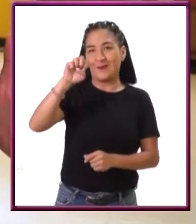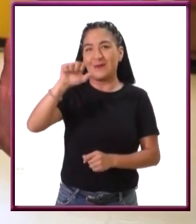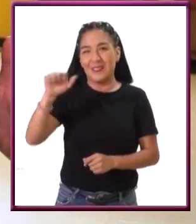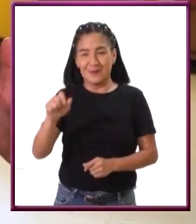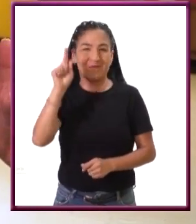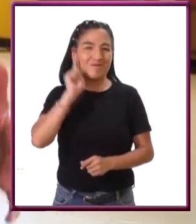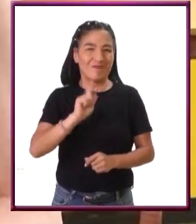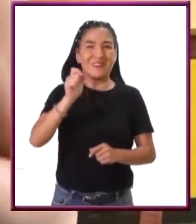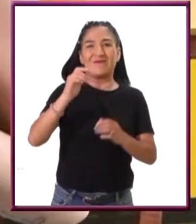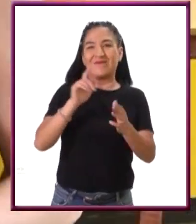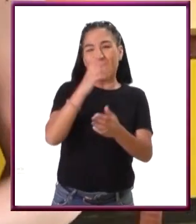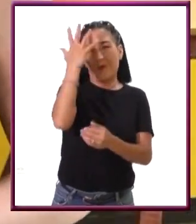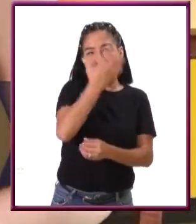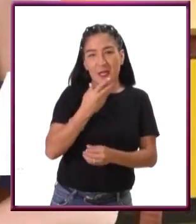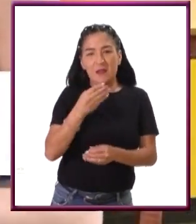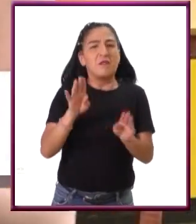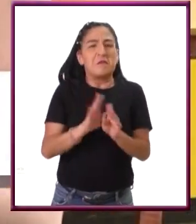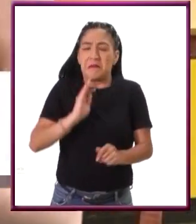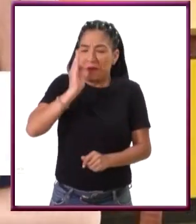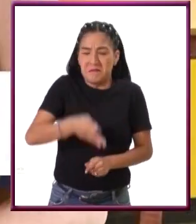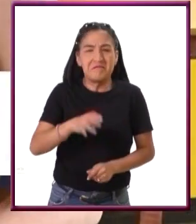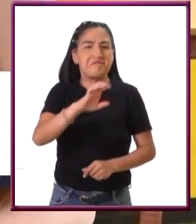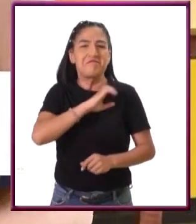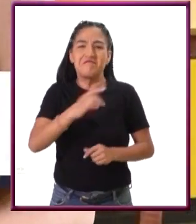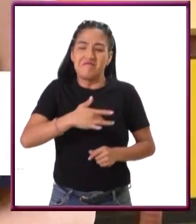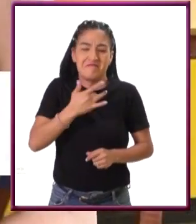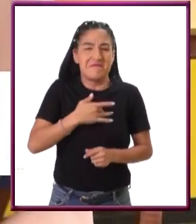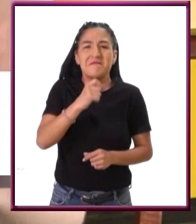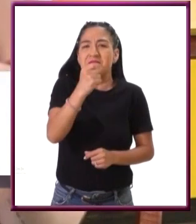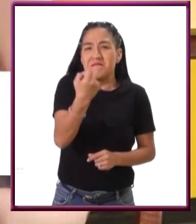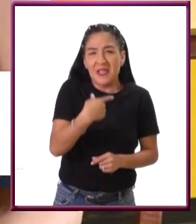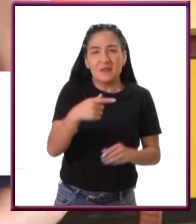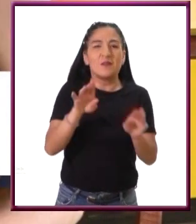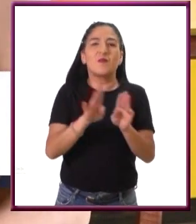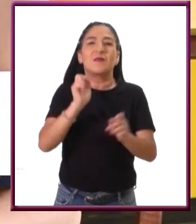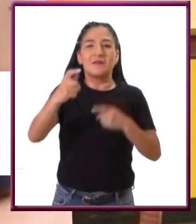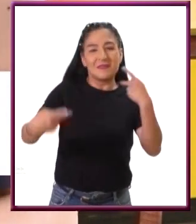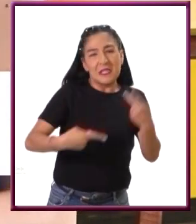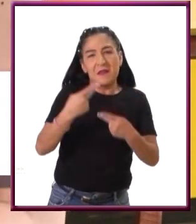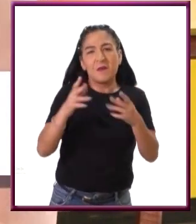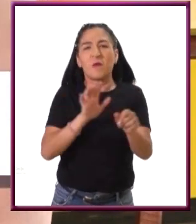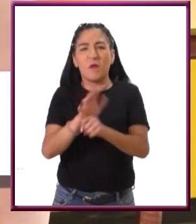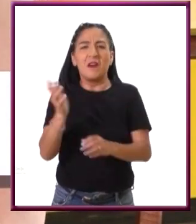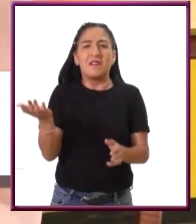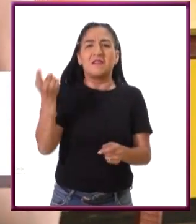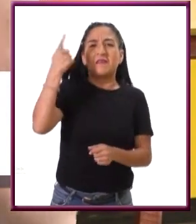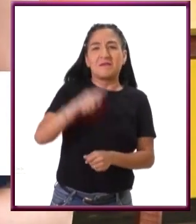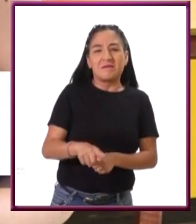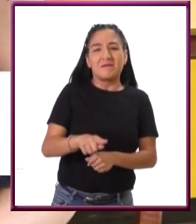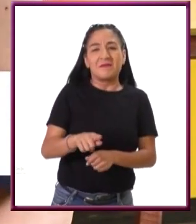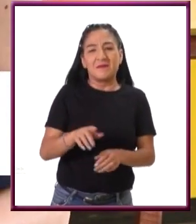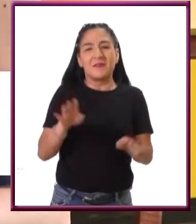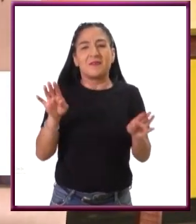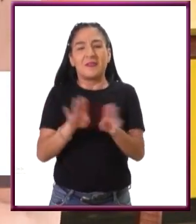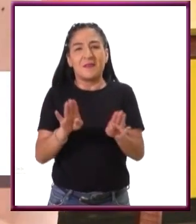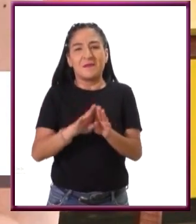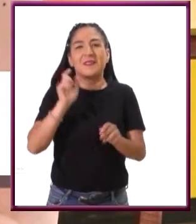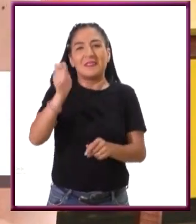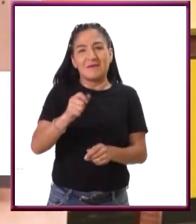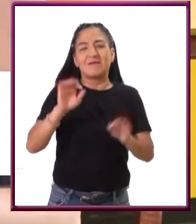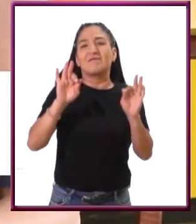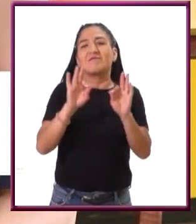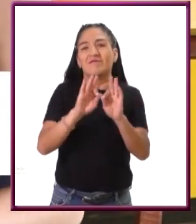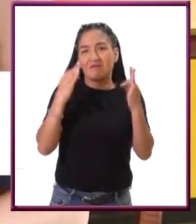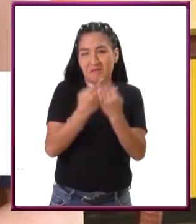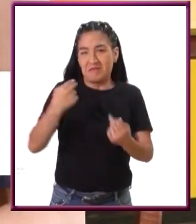musas y aceptarnos y querernos como somos, de cuestionar cualquier imposición que dicte cómo debe ser nuestro cuerpo